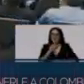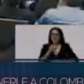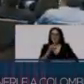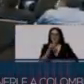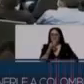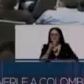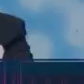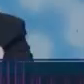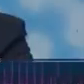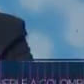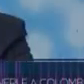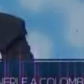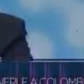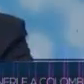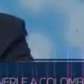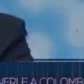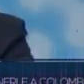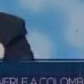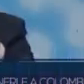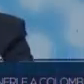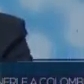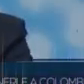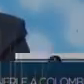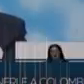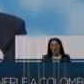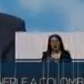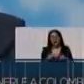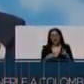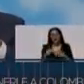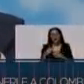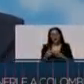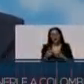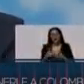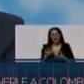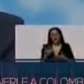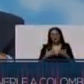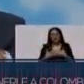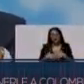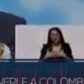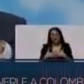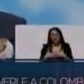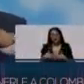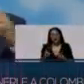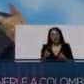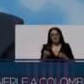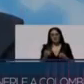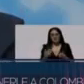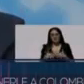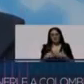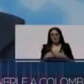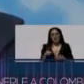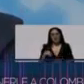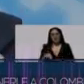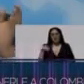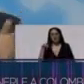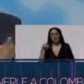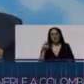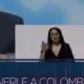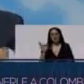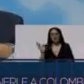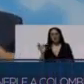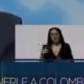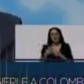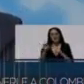está pasando. Y es Irán y es Rusia. Y está pasando también en Venezuela. En Venezuela hay